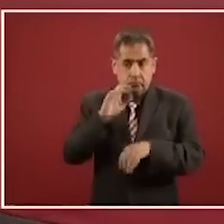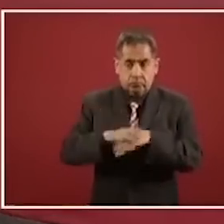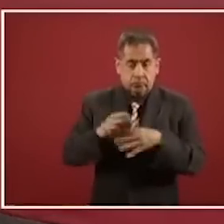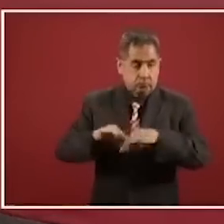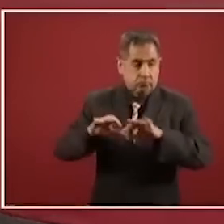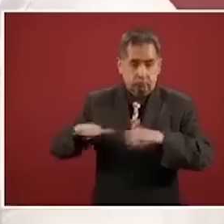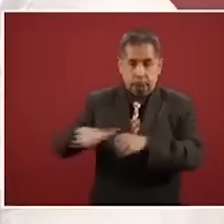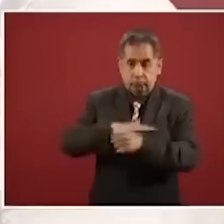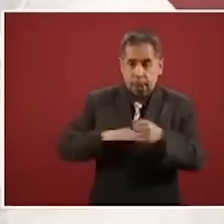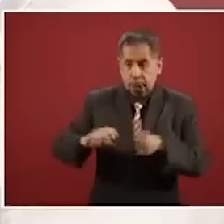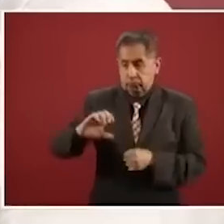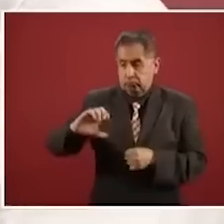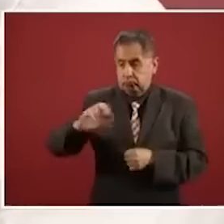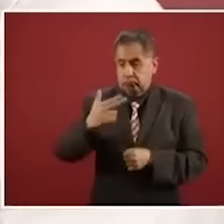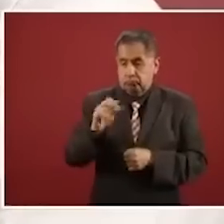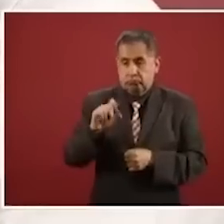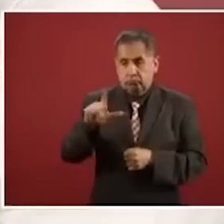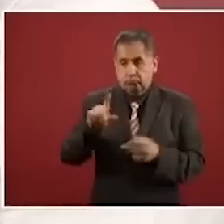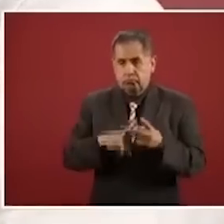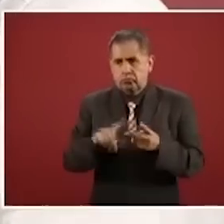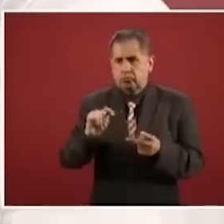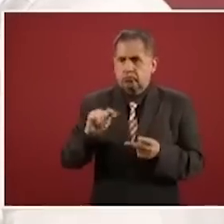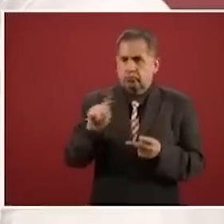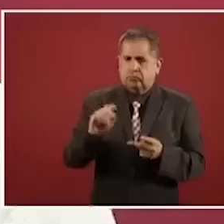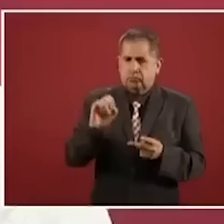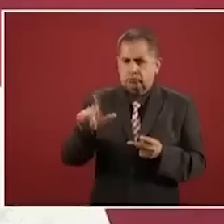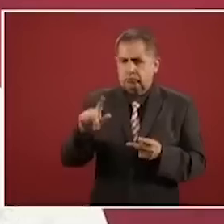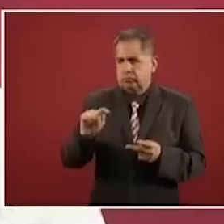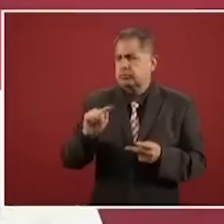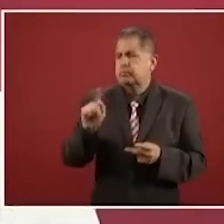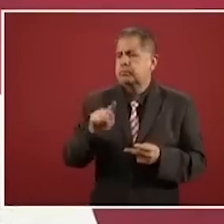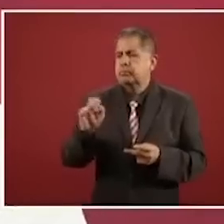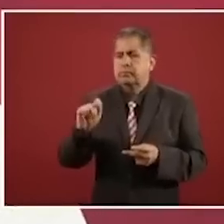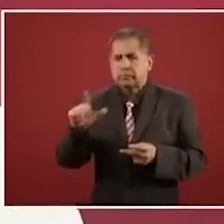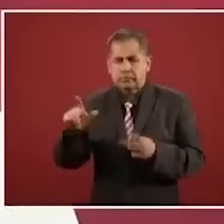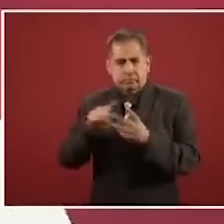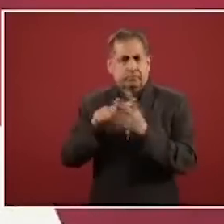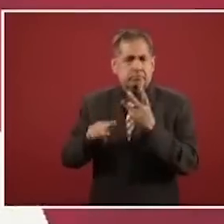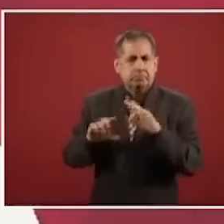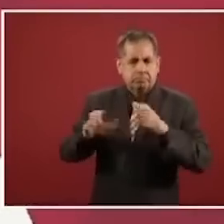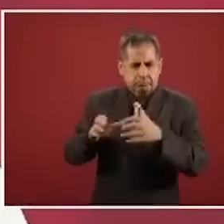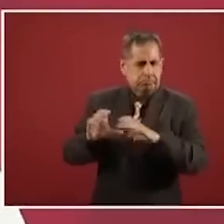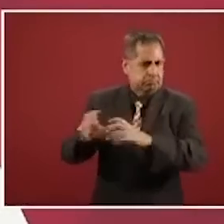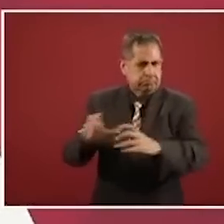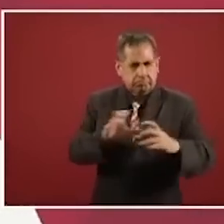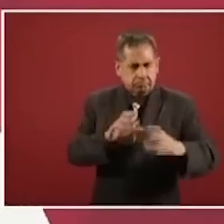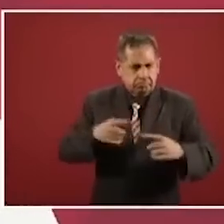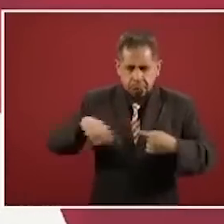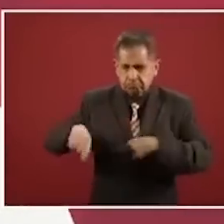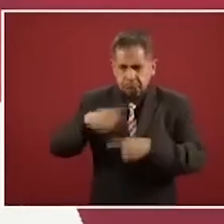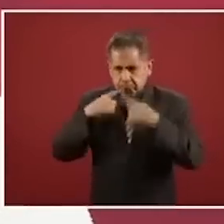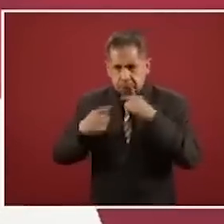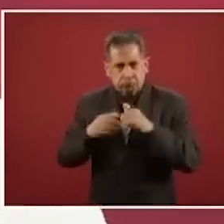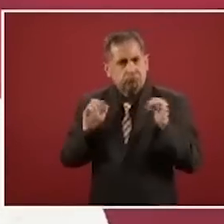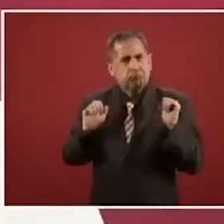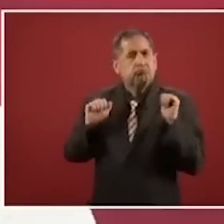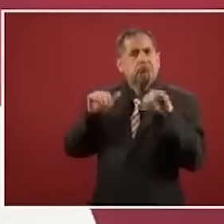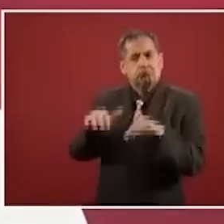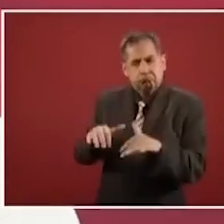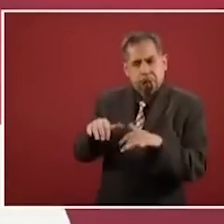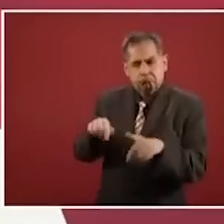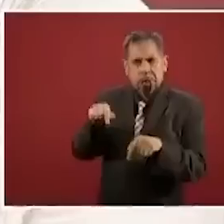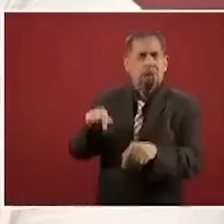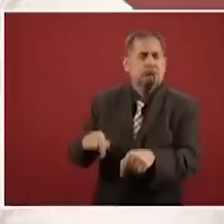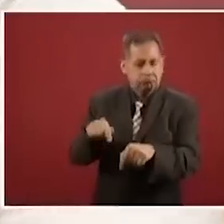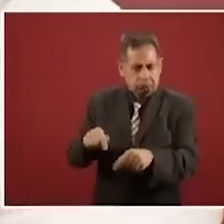área chol, también hay comunidades tzotziles y tzeltales. Estas comunidades pues acudieron